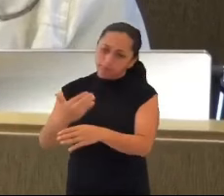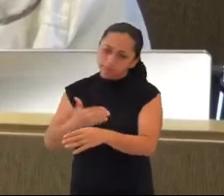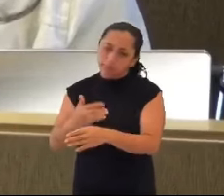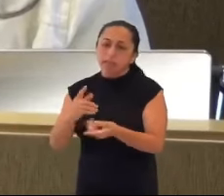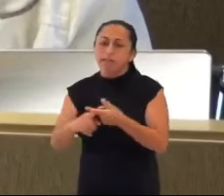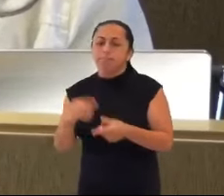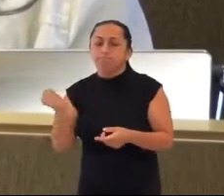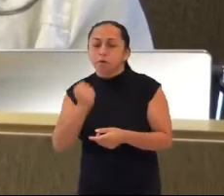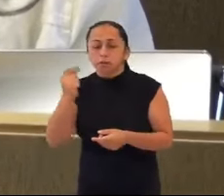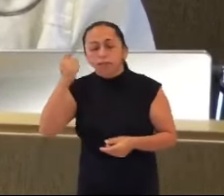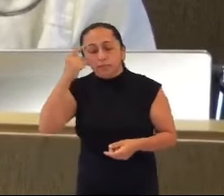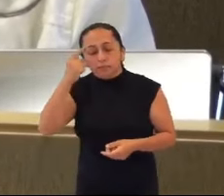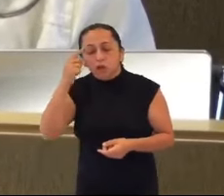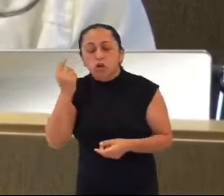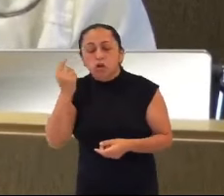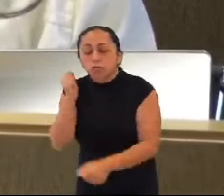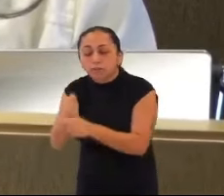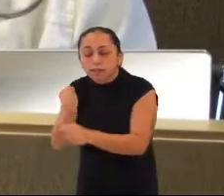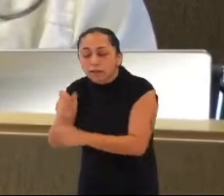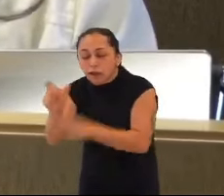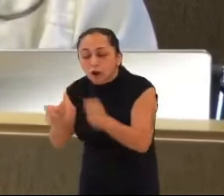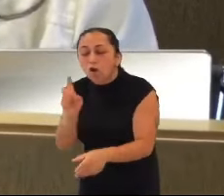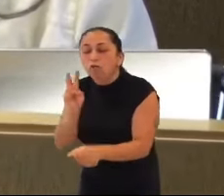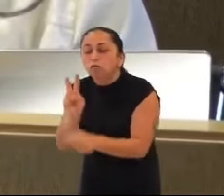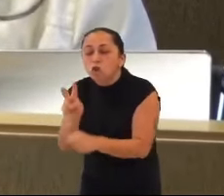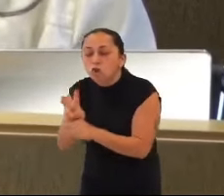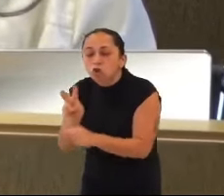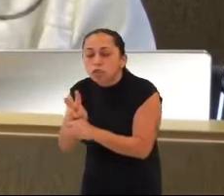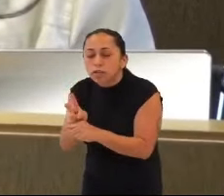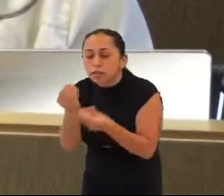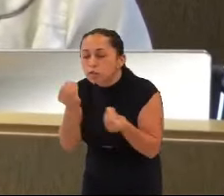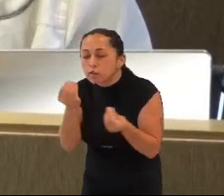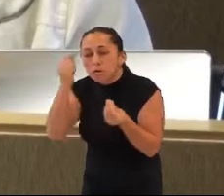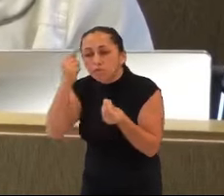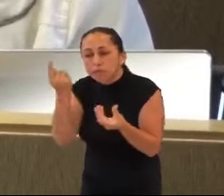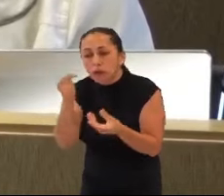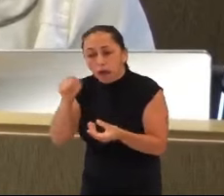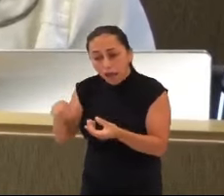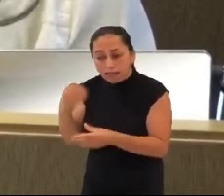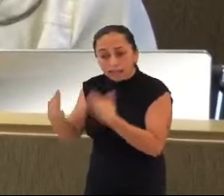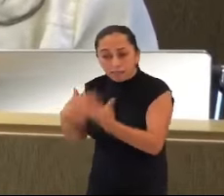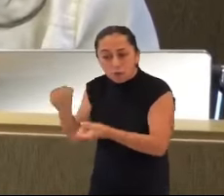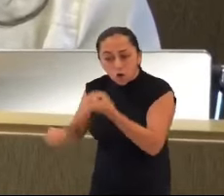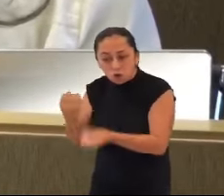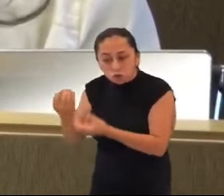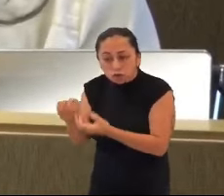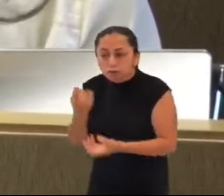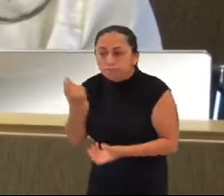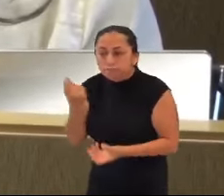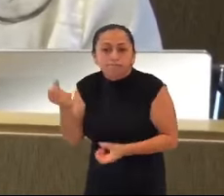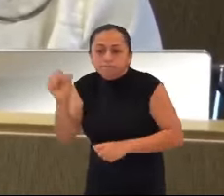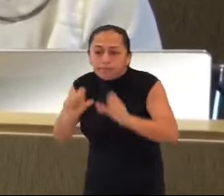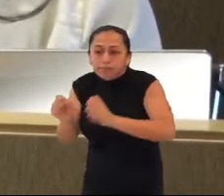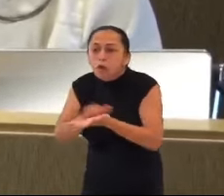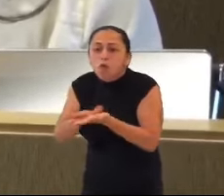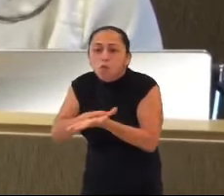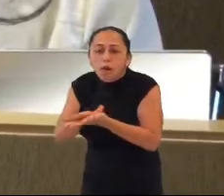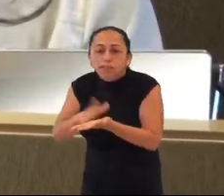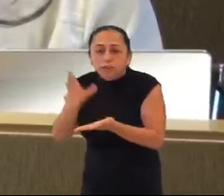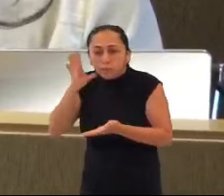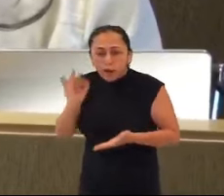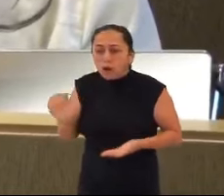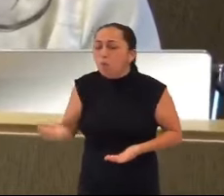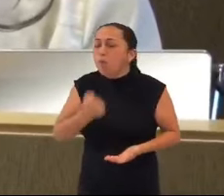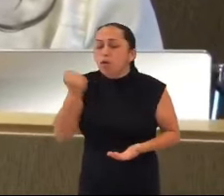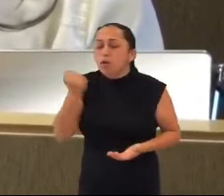cómo conservar esas fuentes de trabajo, por lo que lo que se está produciendo allí es un insumo básico para algo muy importante para